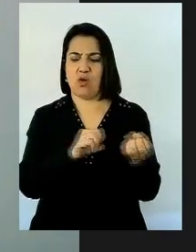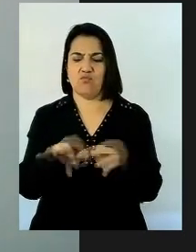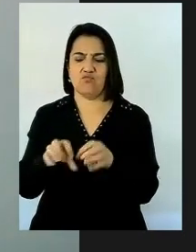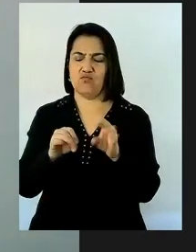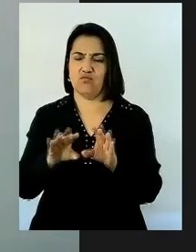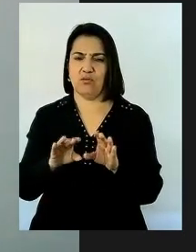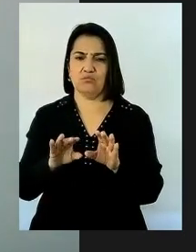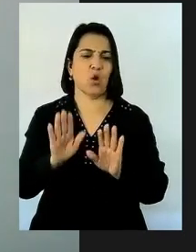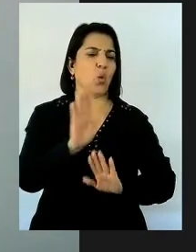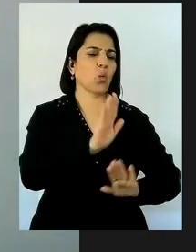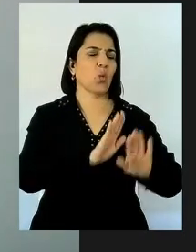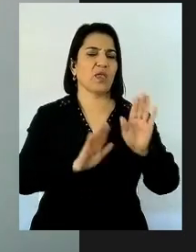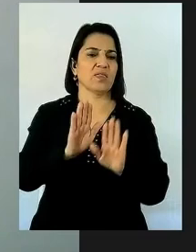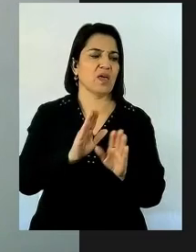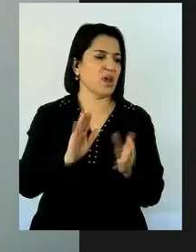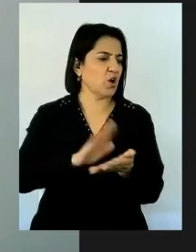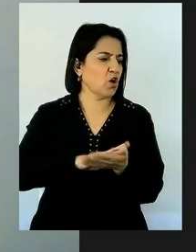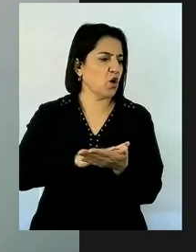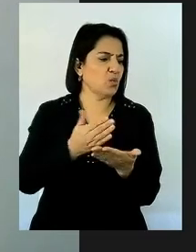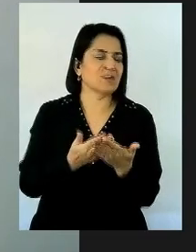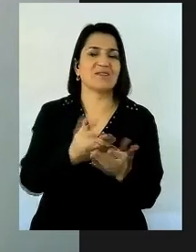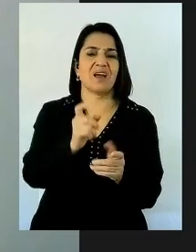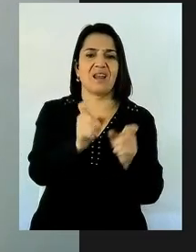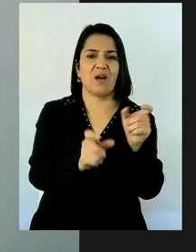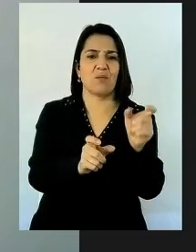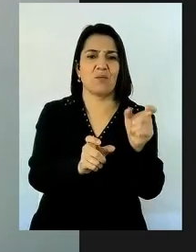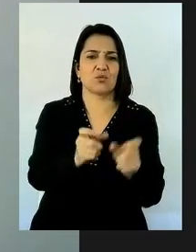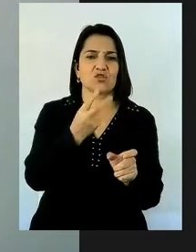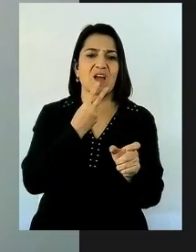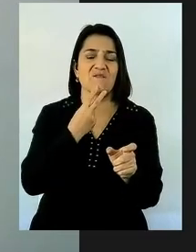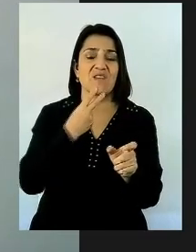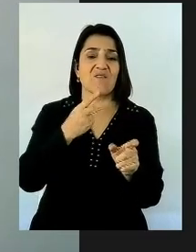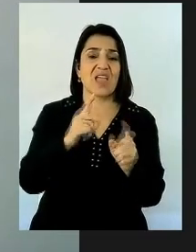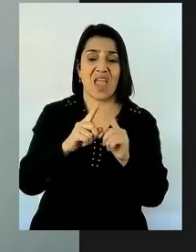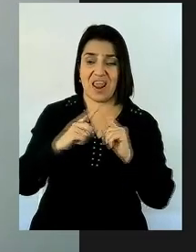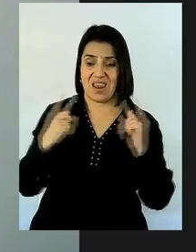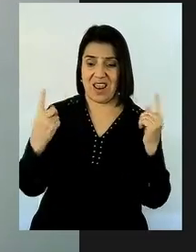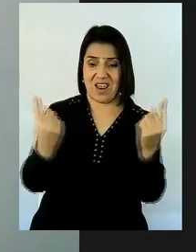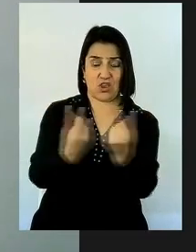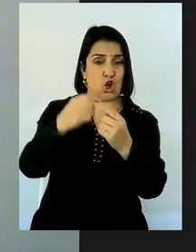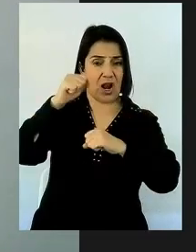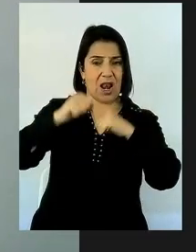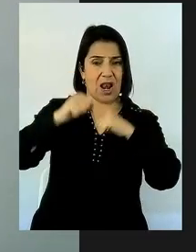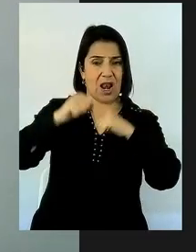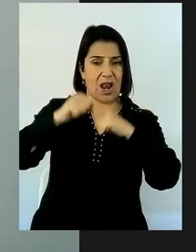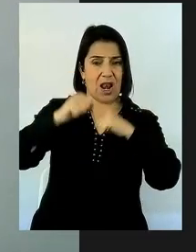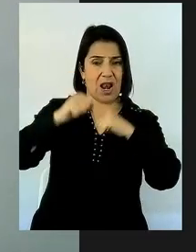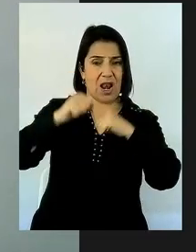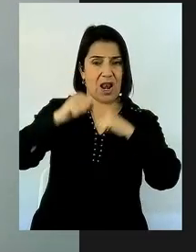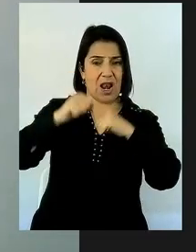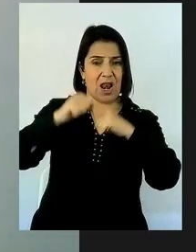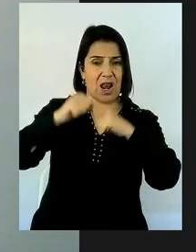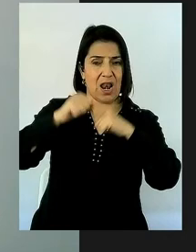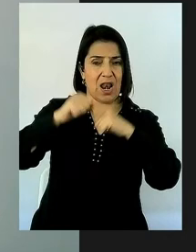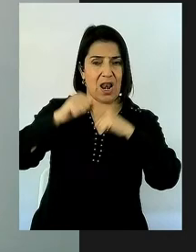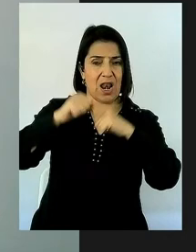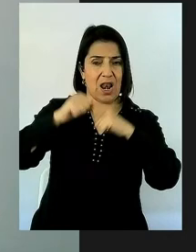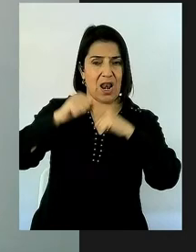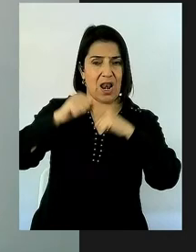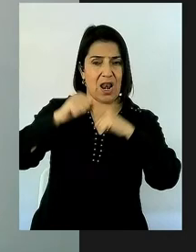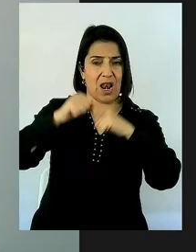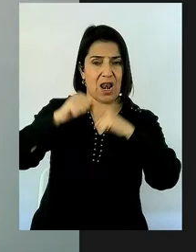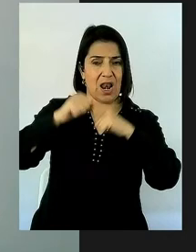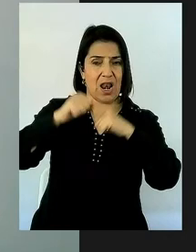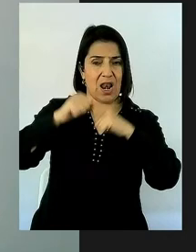día habitan en el entorno de aquellas empresas. Por lo tanto, quizás desde nuestra visión, para lograr